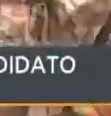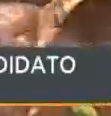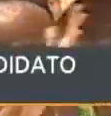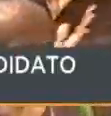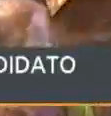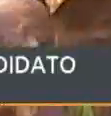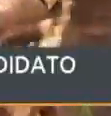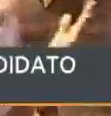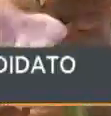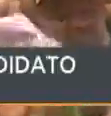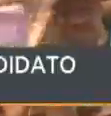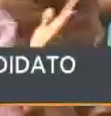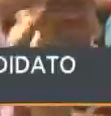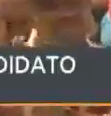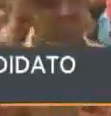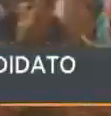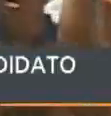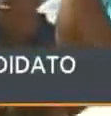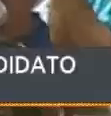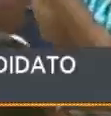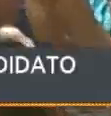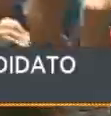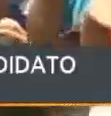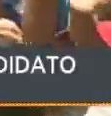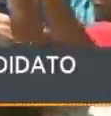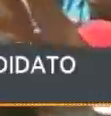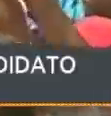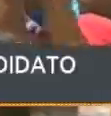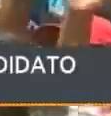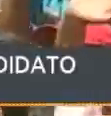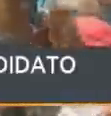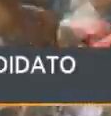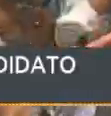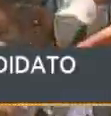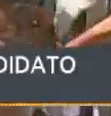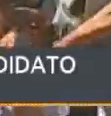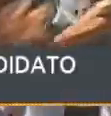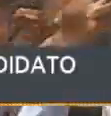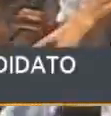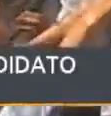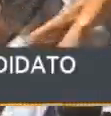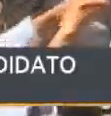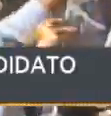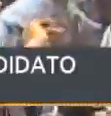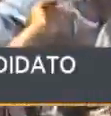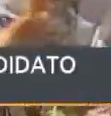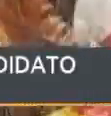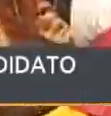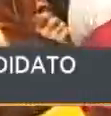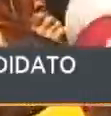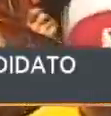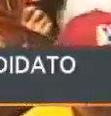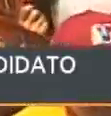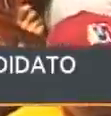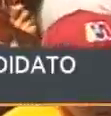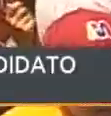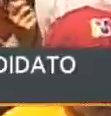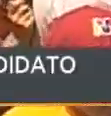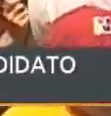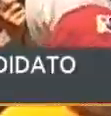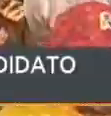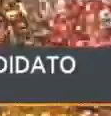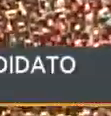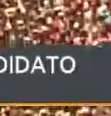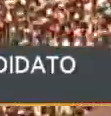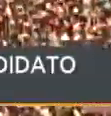Moros, desde el Estado Bolívar, y de quienes han apoyado la candidatura el día de hoy en esta entidad,